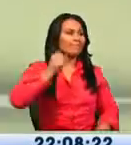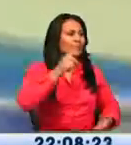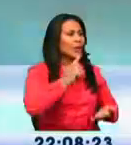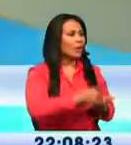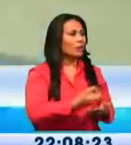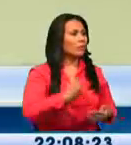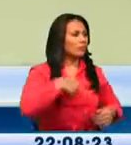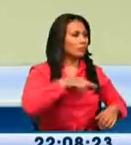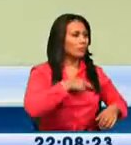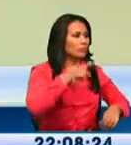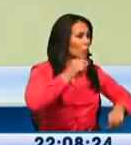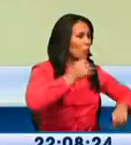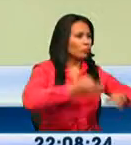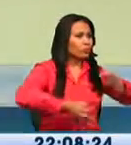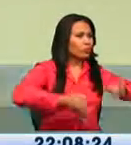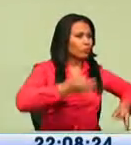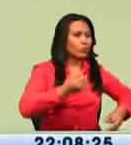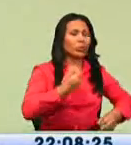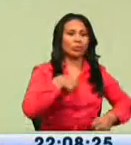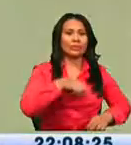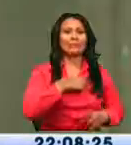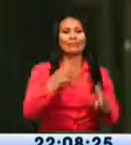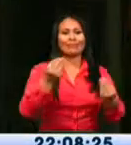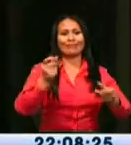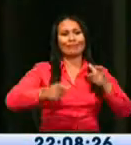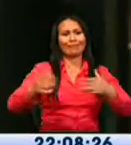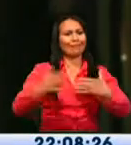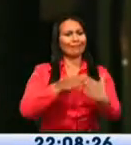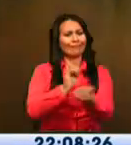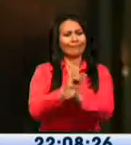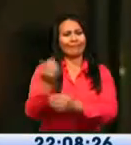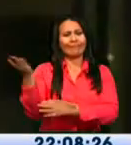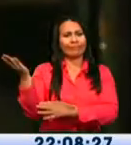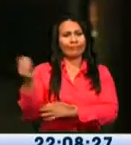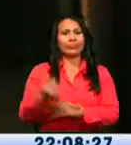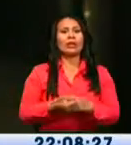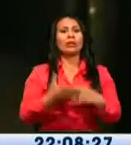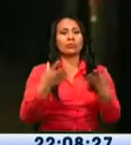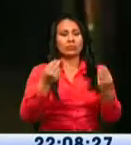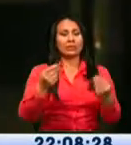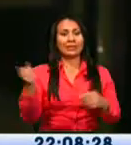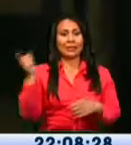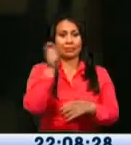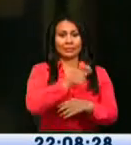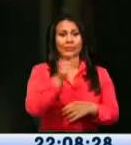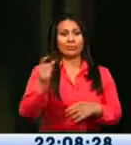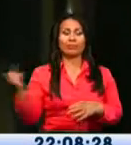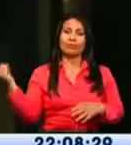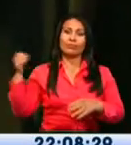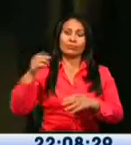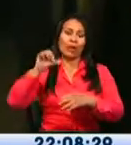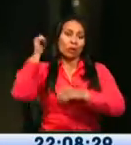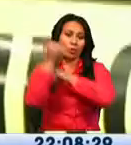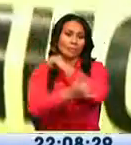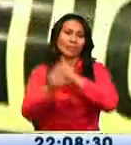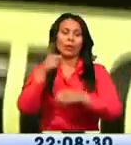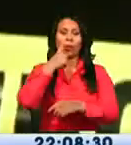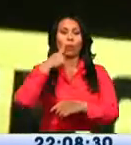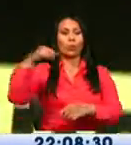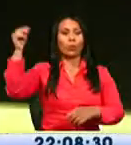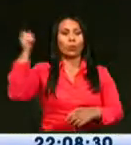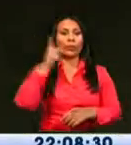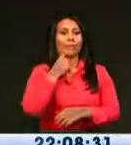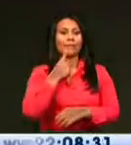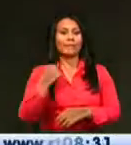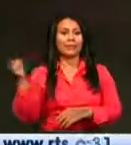Hay personas que están detenidas ilegalmente en la penitenciaría. Tetsuo y Mariko escogieron a Ecuador para su luna de miel, pero ella volvió